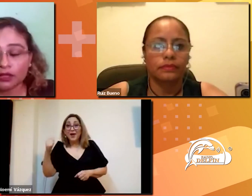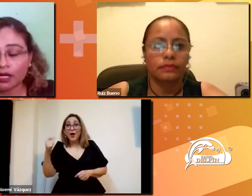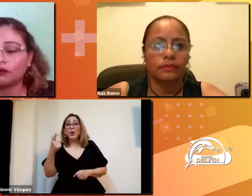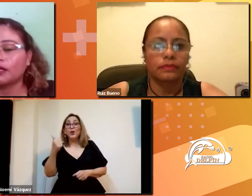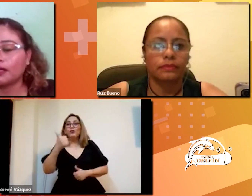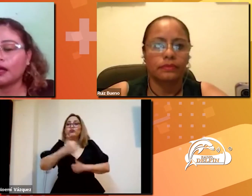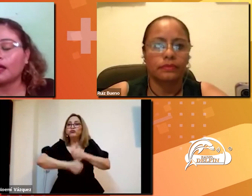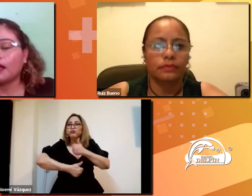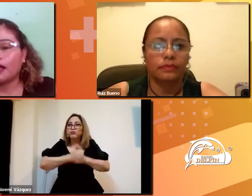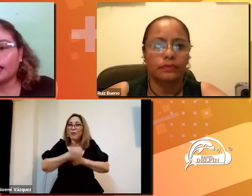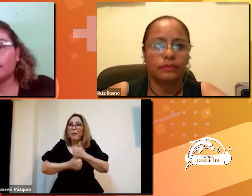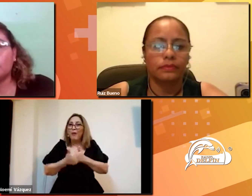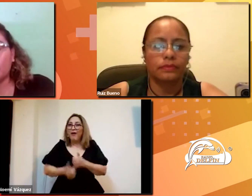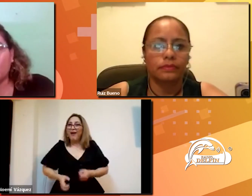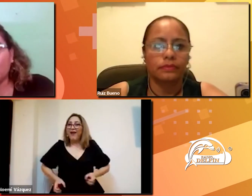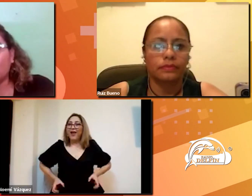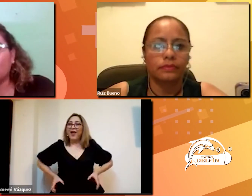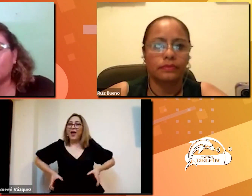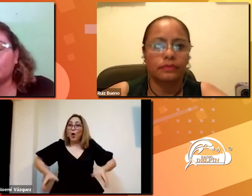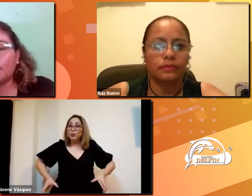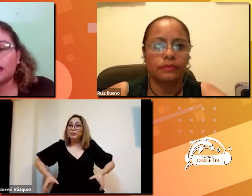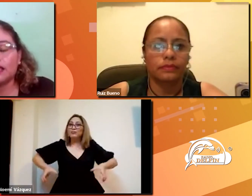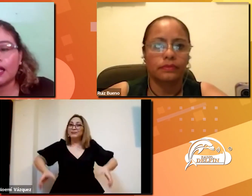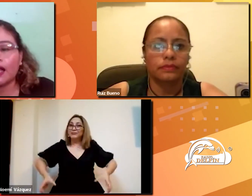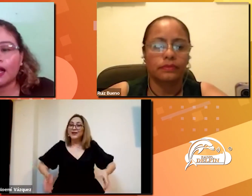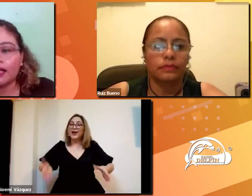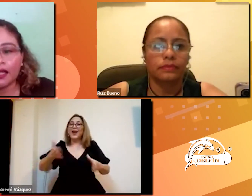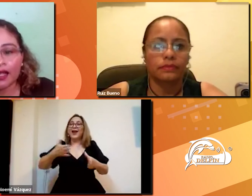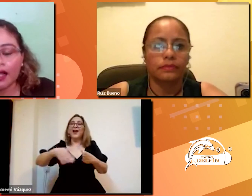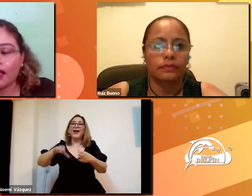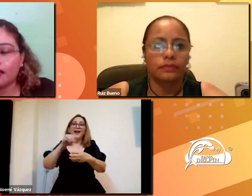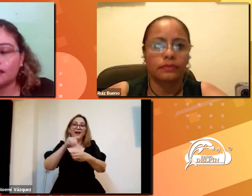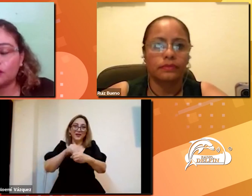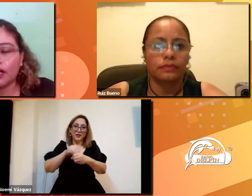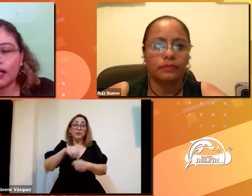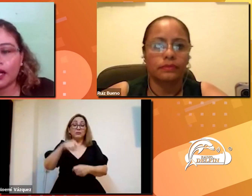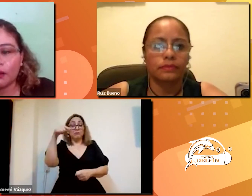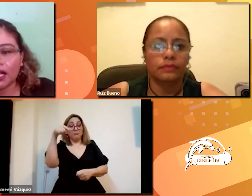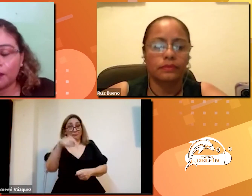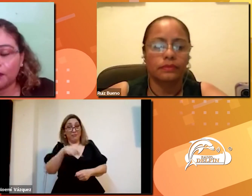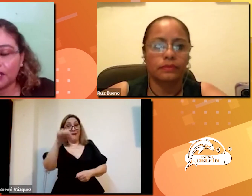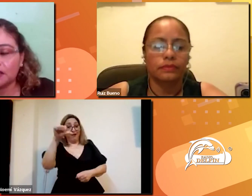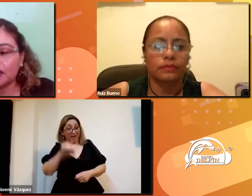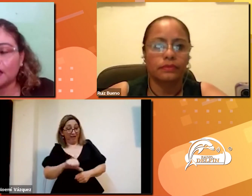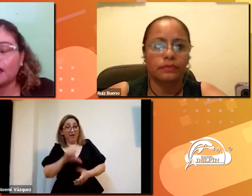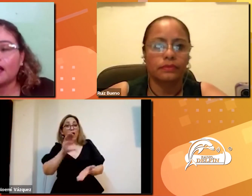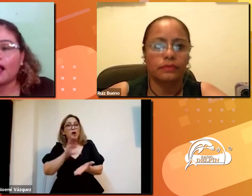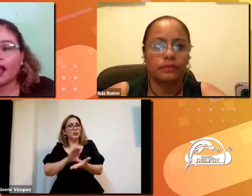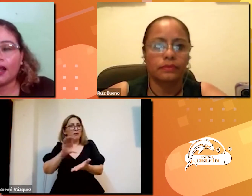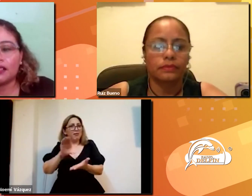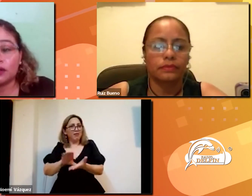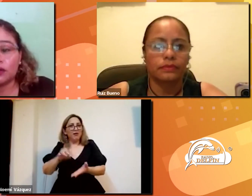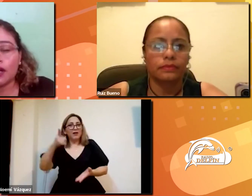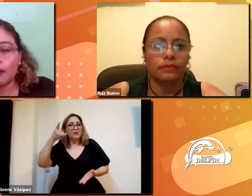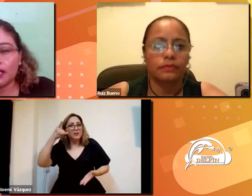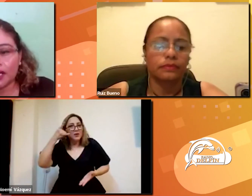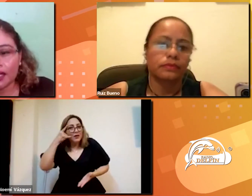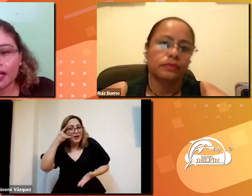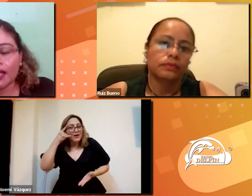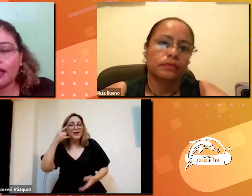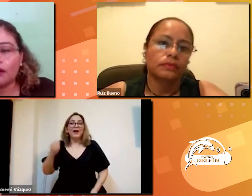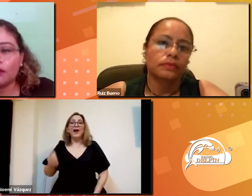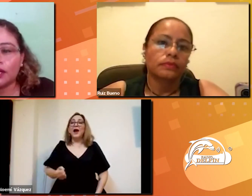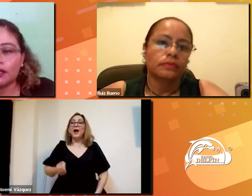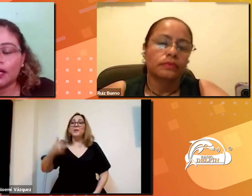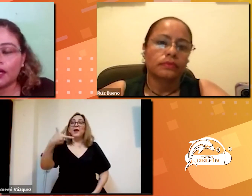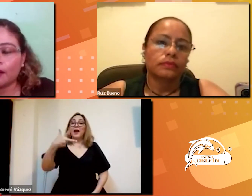nuestra segunda rodada inclusiva, llevarse aquí en Ciudad del Carmen, Campeche, a las 8 de la